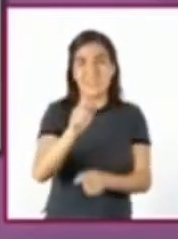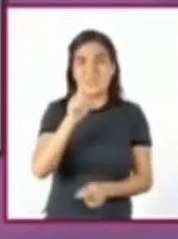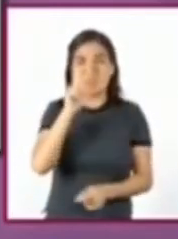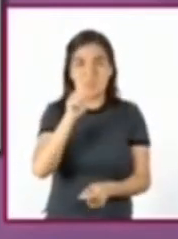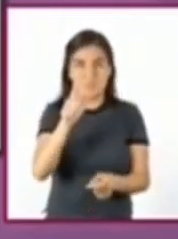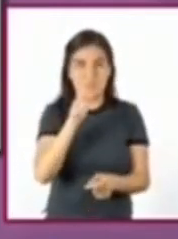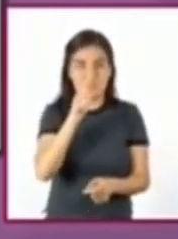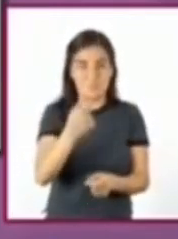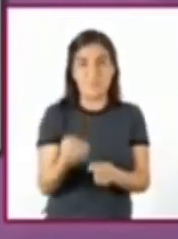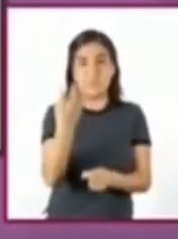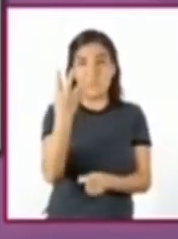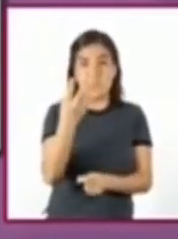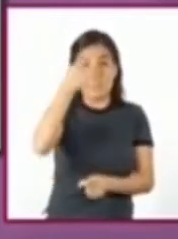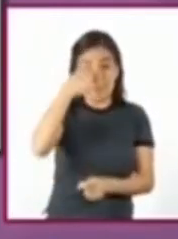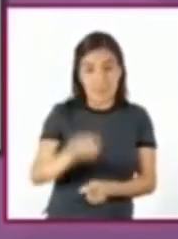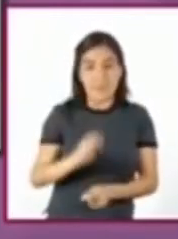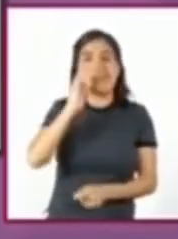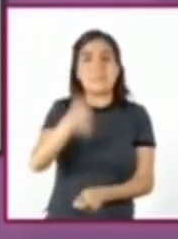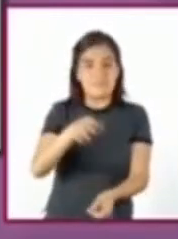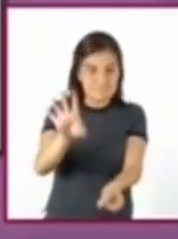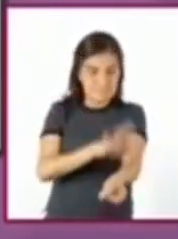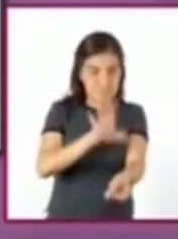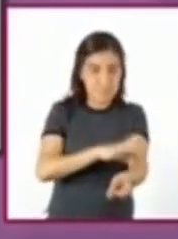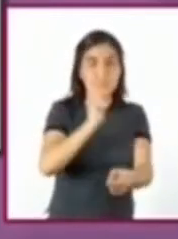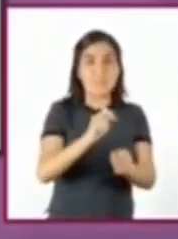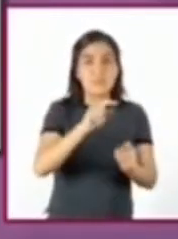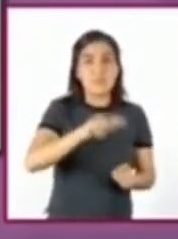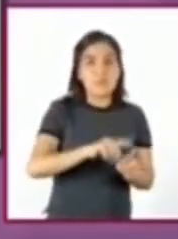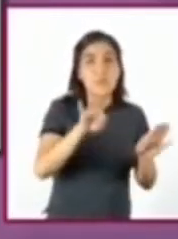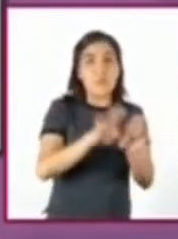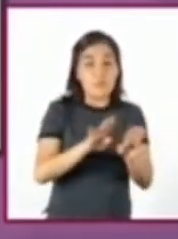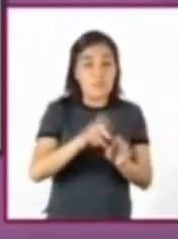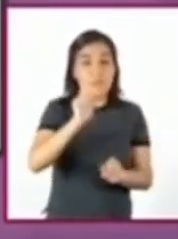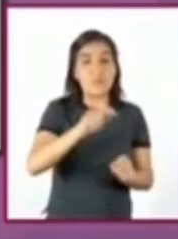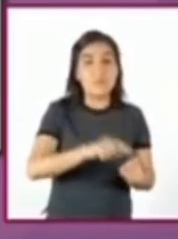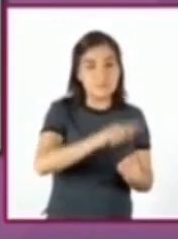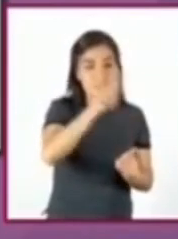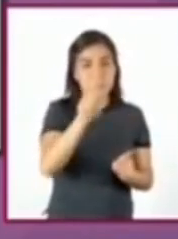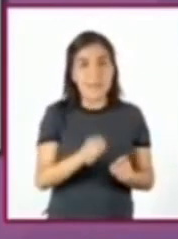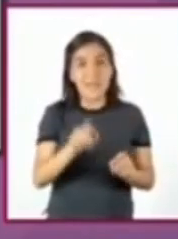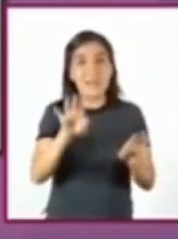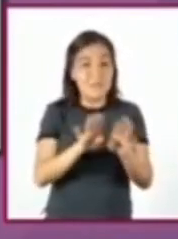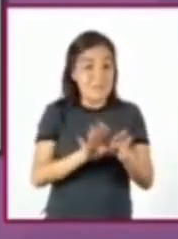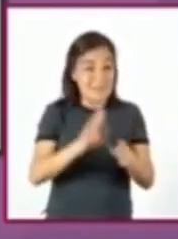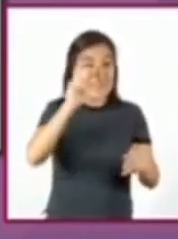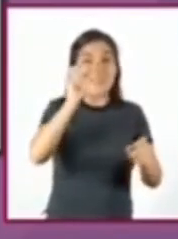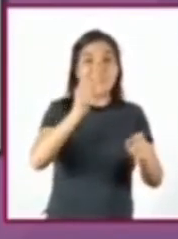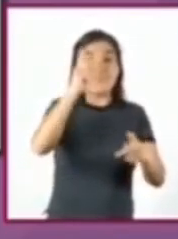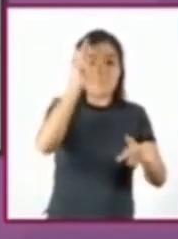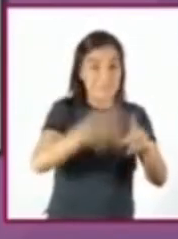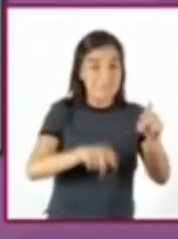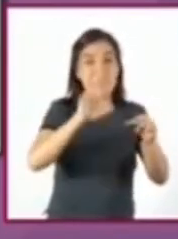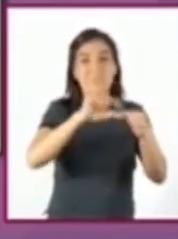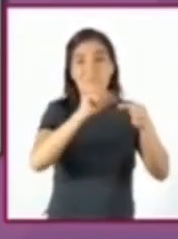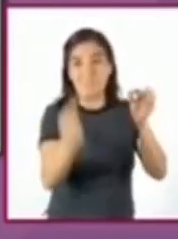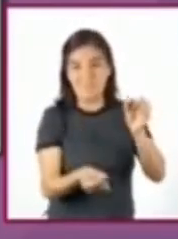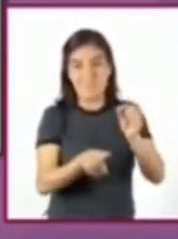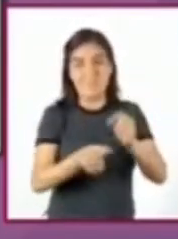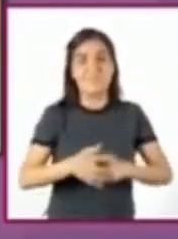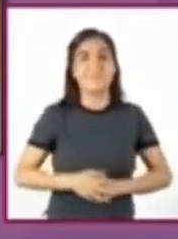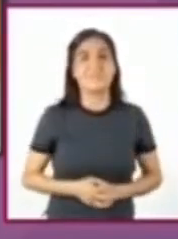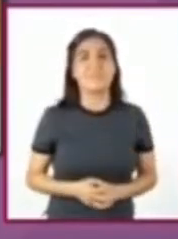Esto permite que la corriente siga circulando aun cuando un componente se desconecte.